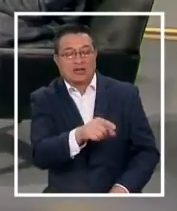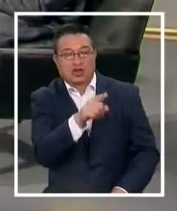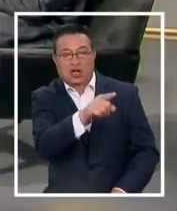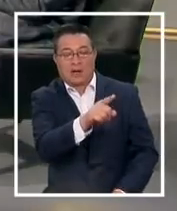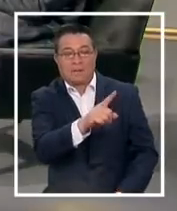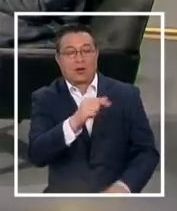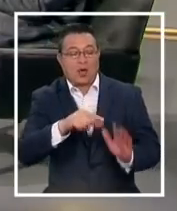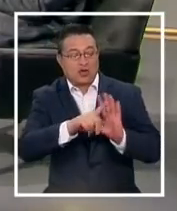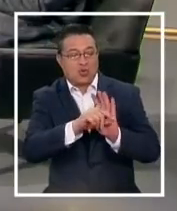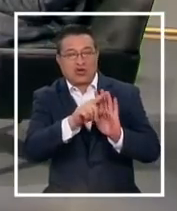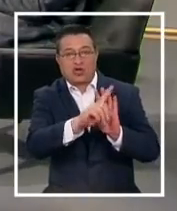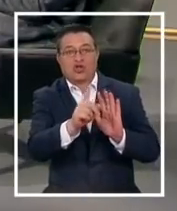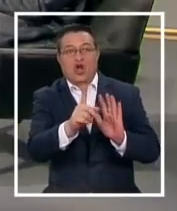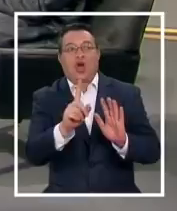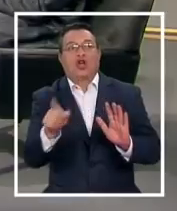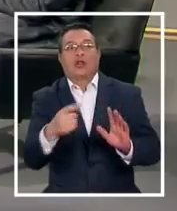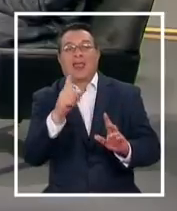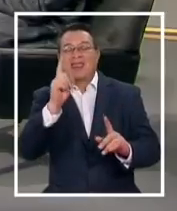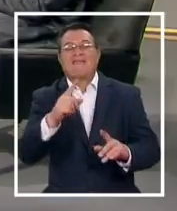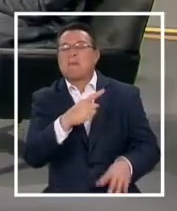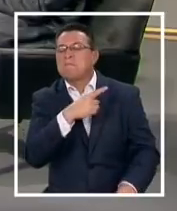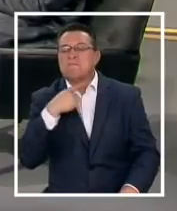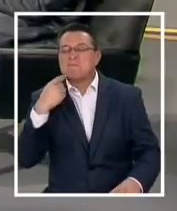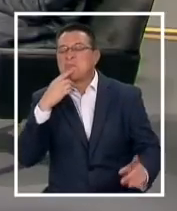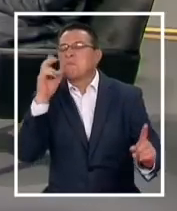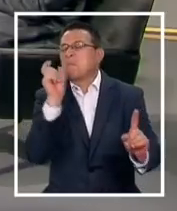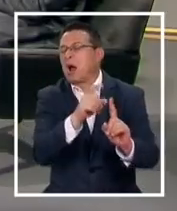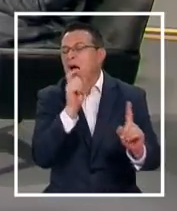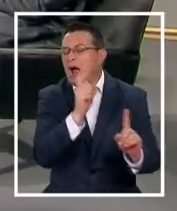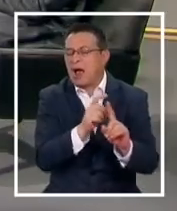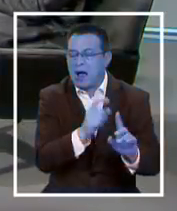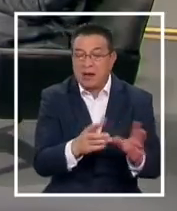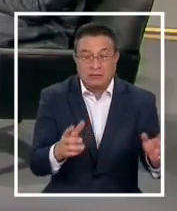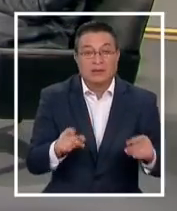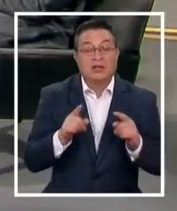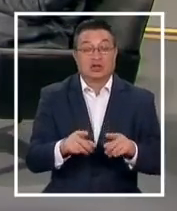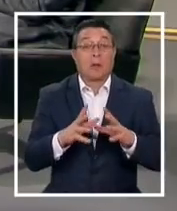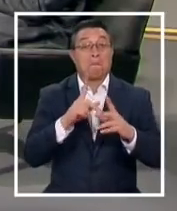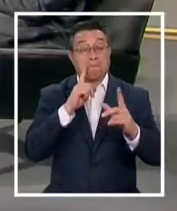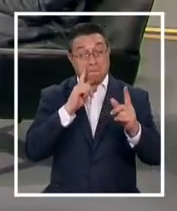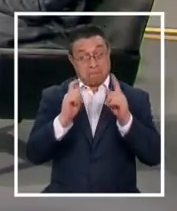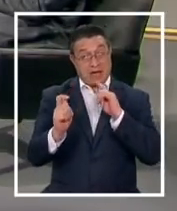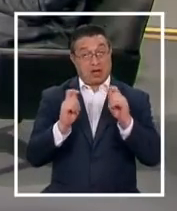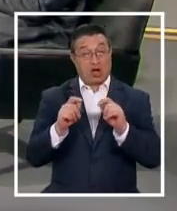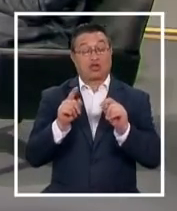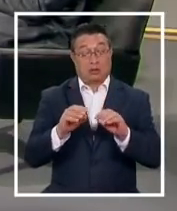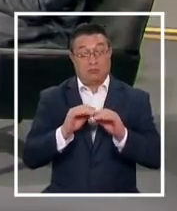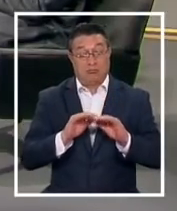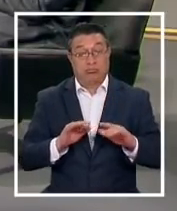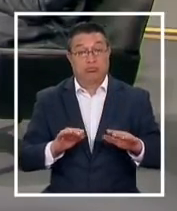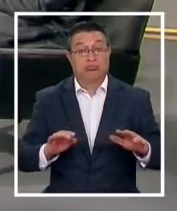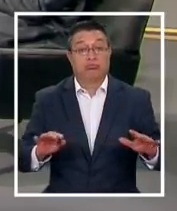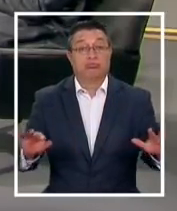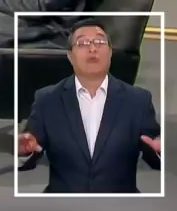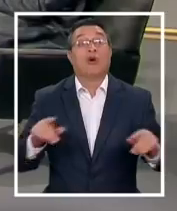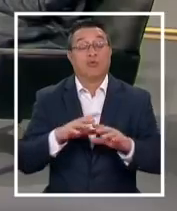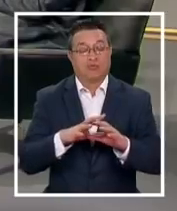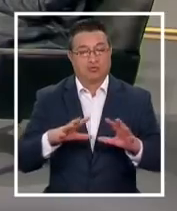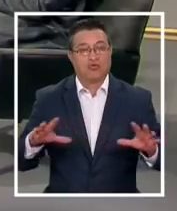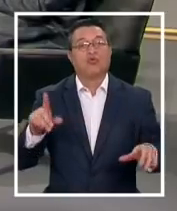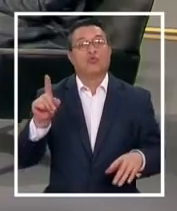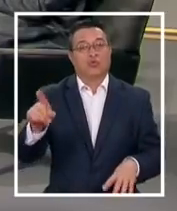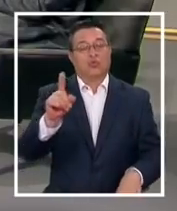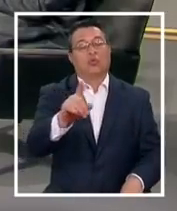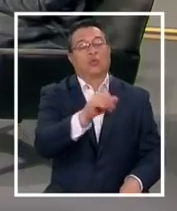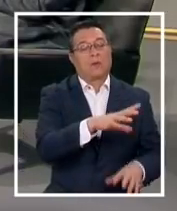de la cuenta de Twitter, es alguien a quien hay que matarlo. Creo que eso es muy peligroso porque es un germen de protofascismo que tenemos en muchos